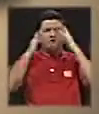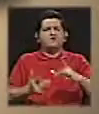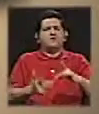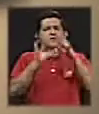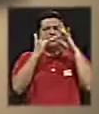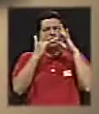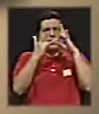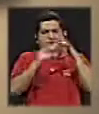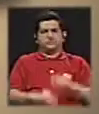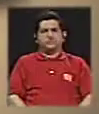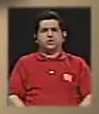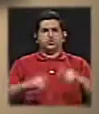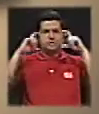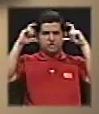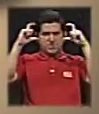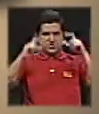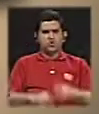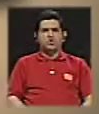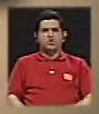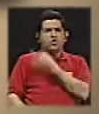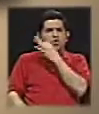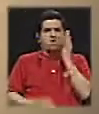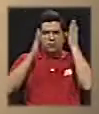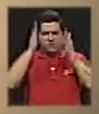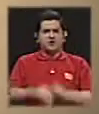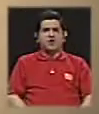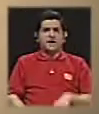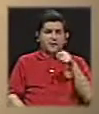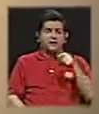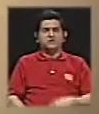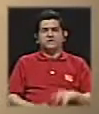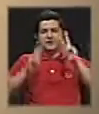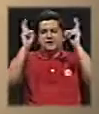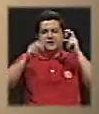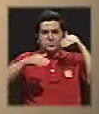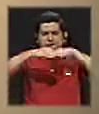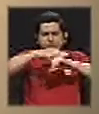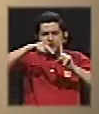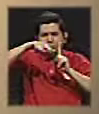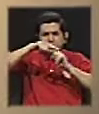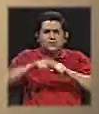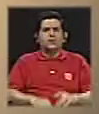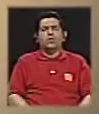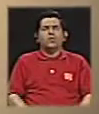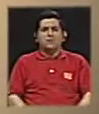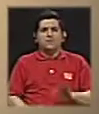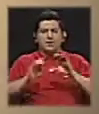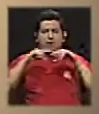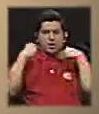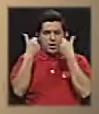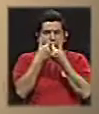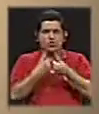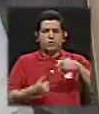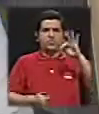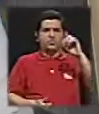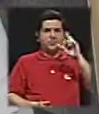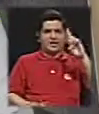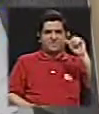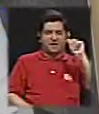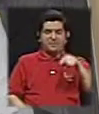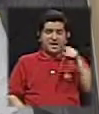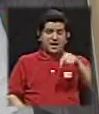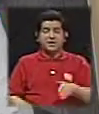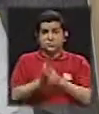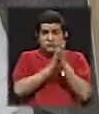especial titulado Finqueros cavan tumba para la cultura térraba. Los no indígenas ocupan tierras de la reserva,